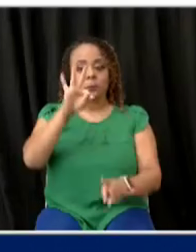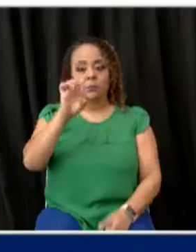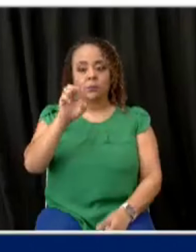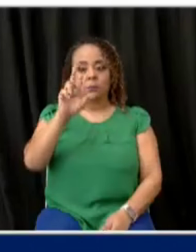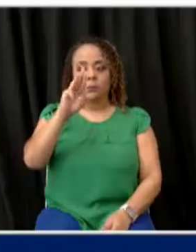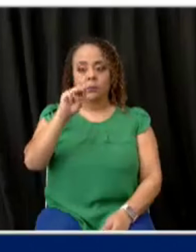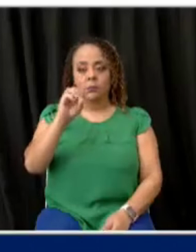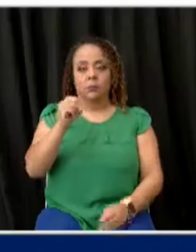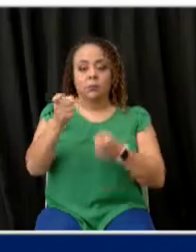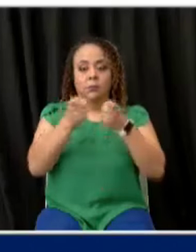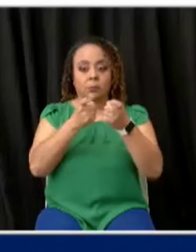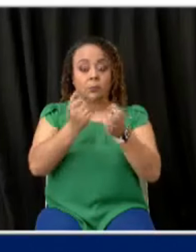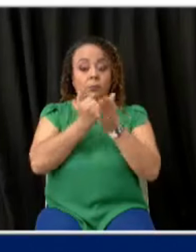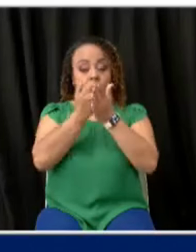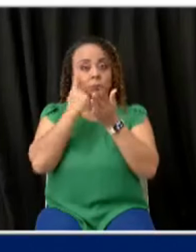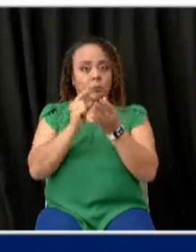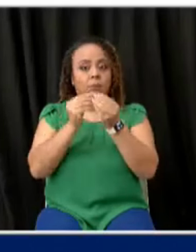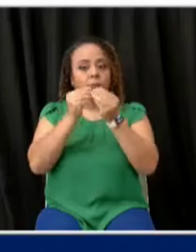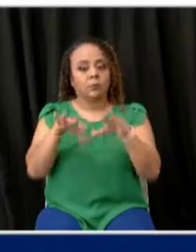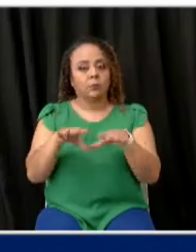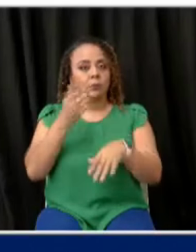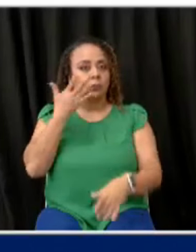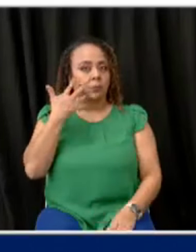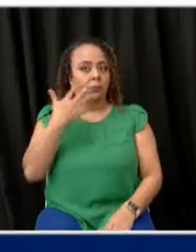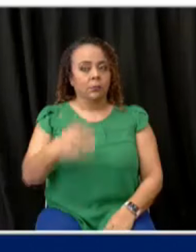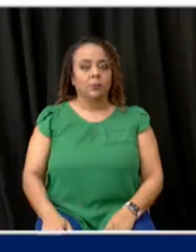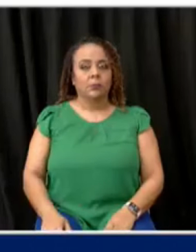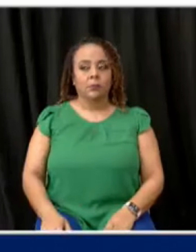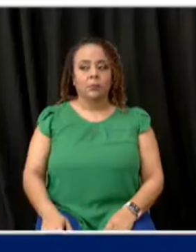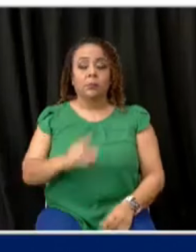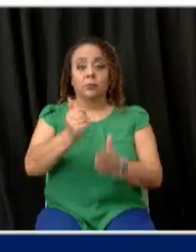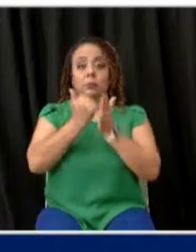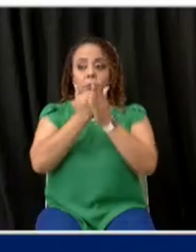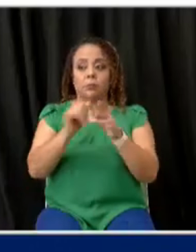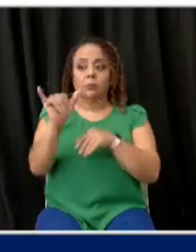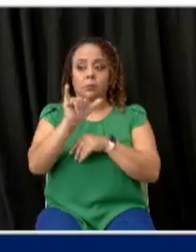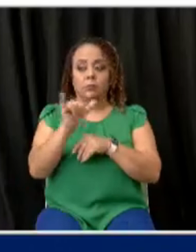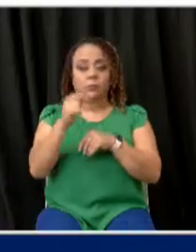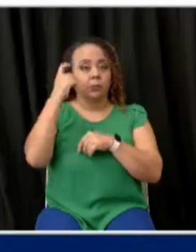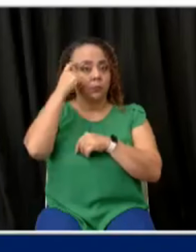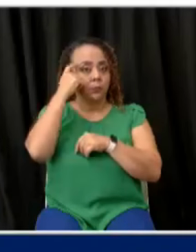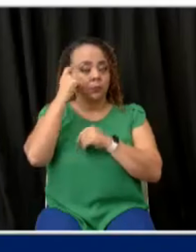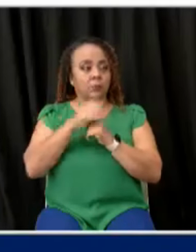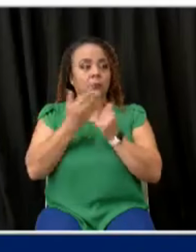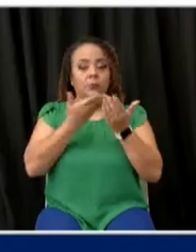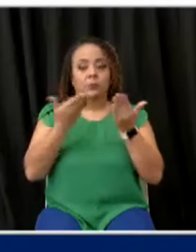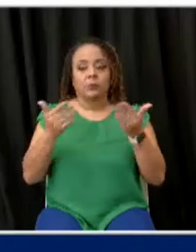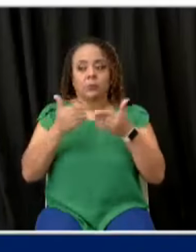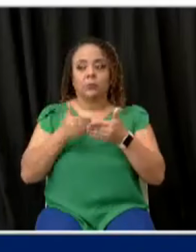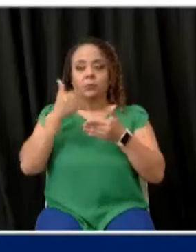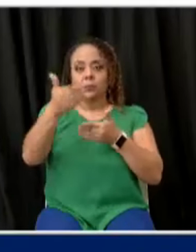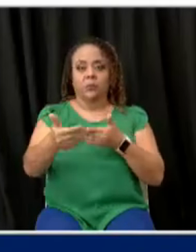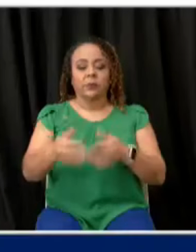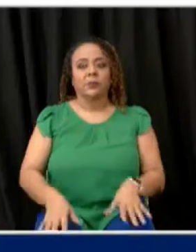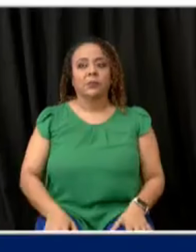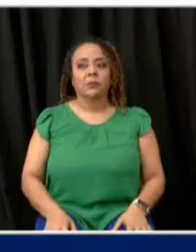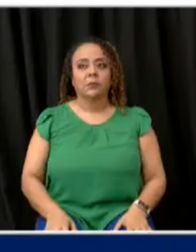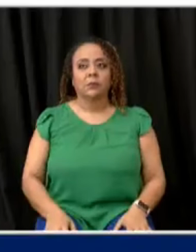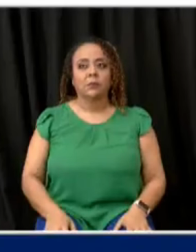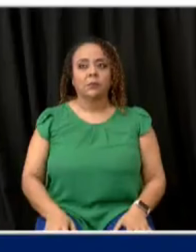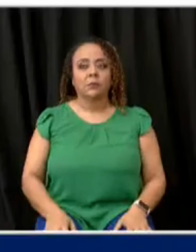termorreguladores los ayuden a perder calor. Y que los ayudemos también pensando en las cosas siguientes. Ajá.